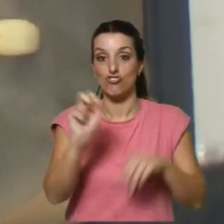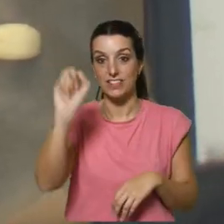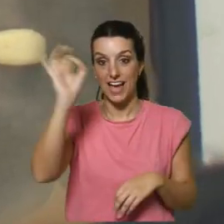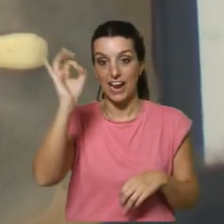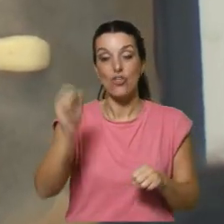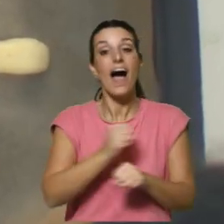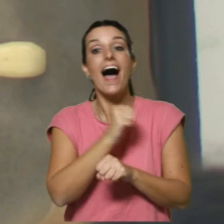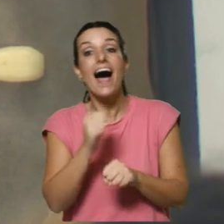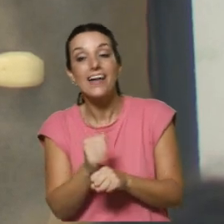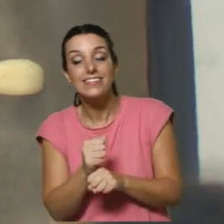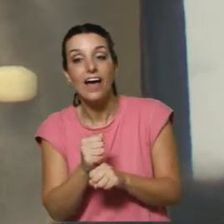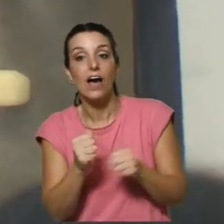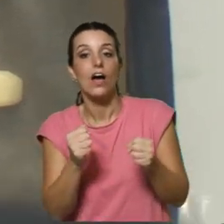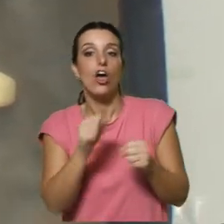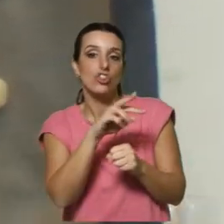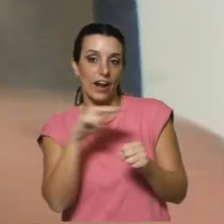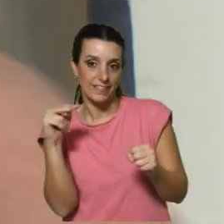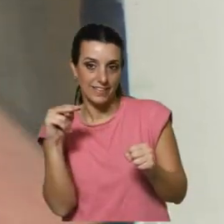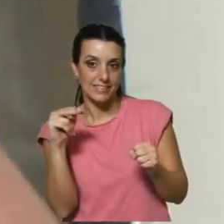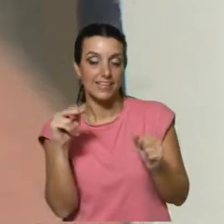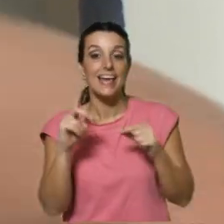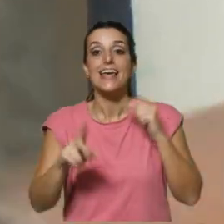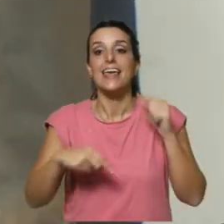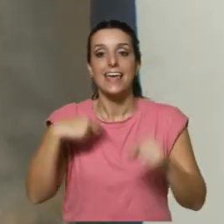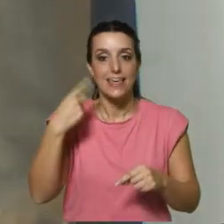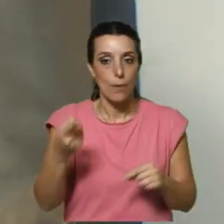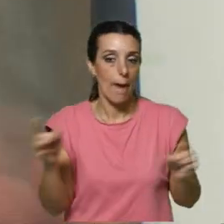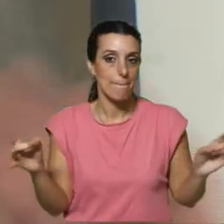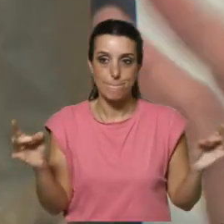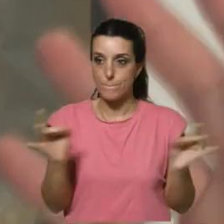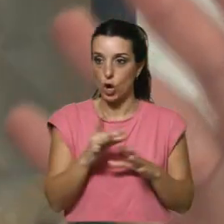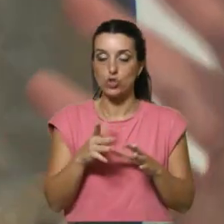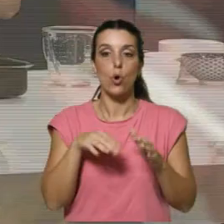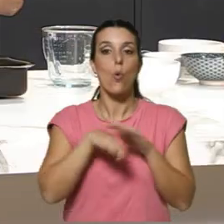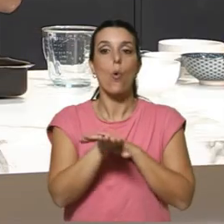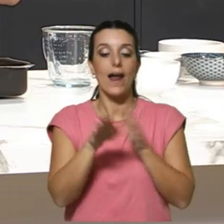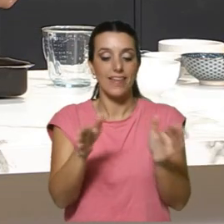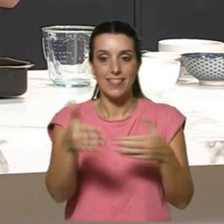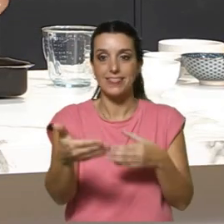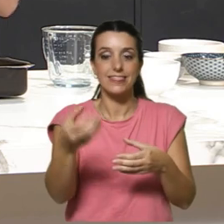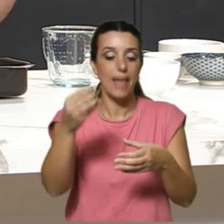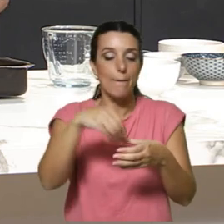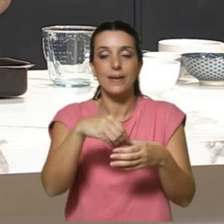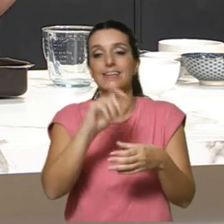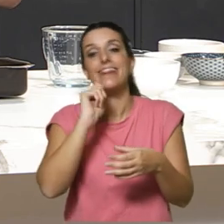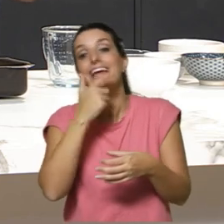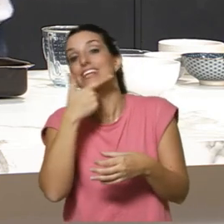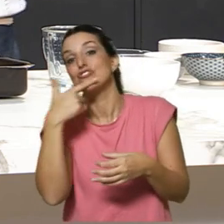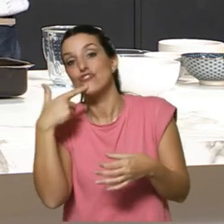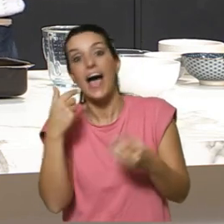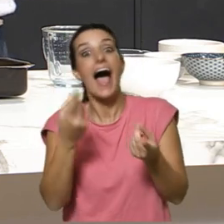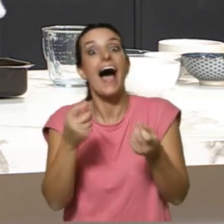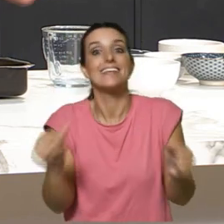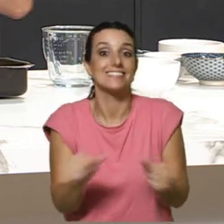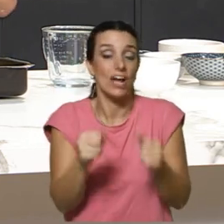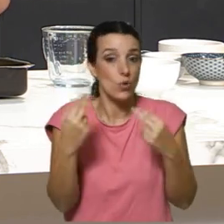grados hasta que se te empiecen a poner doraditas. Y después lo tenés pronta, los conservás en un tupper y te quedan deliciosas. Tenés que hacerlas. Te